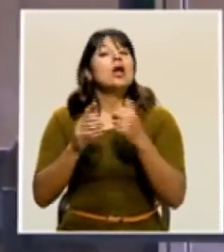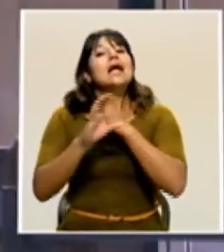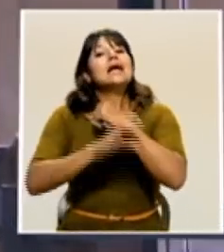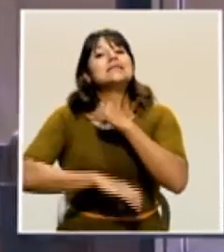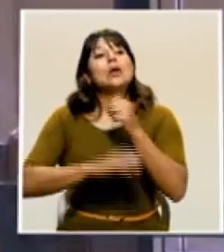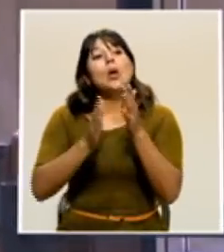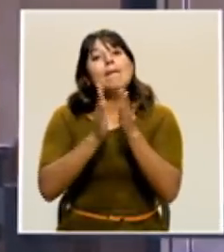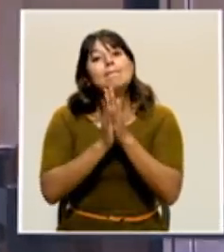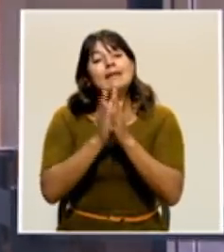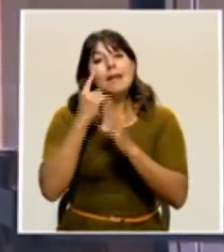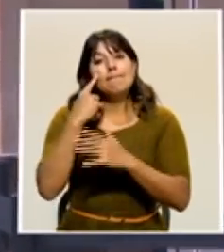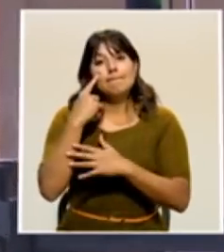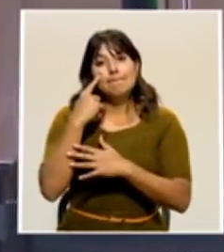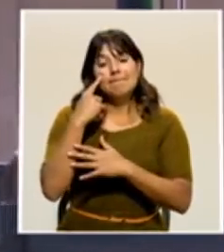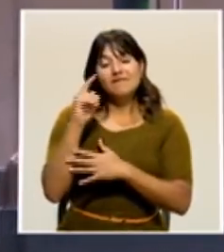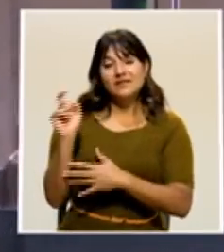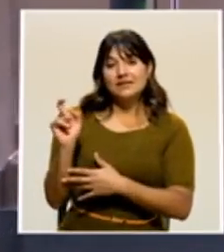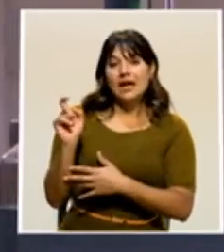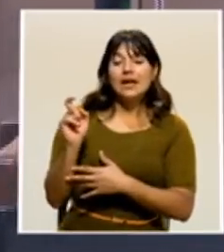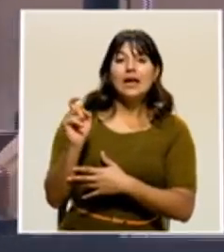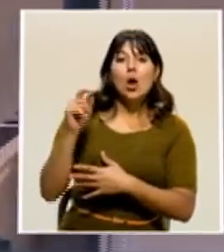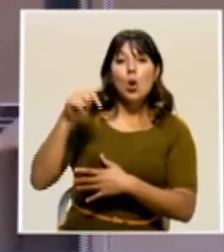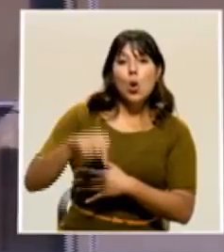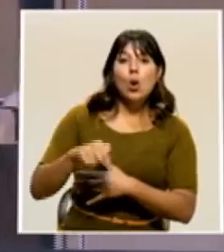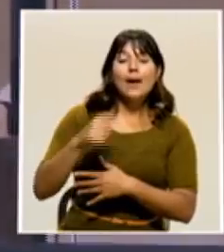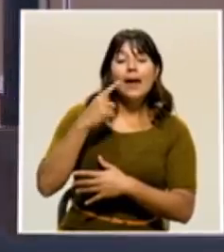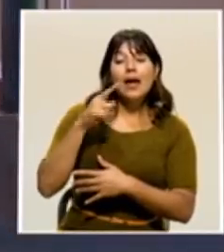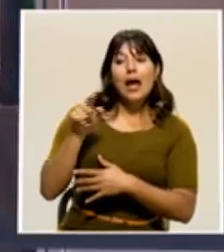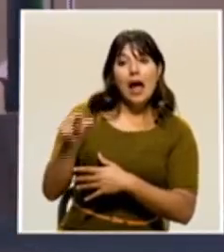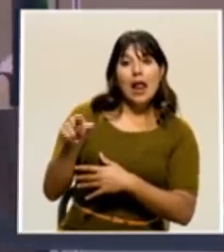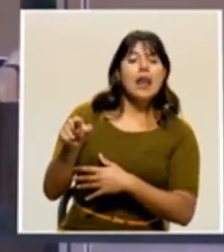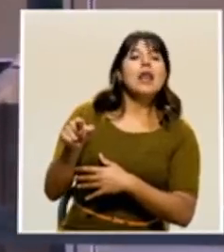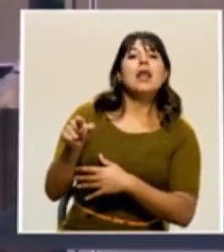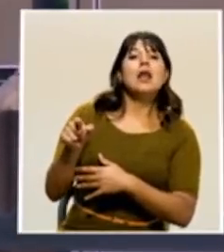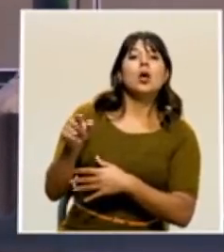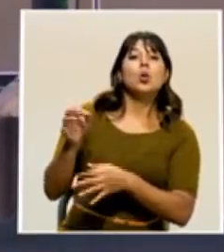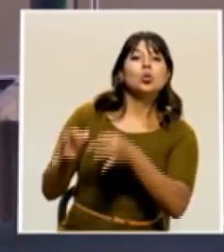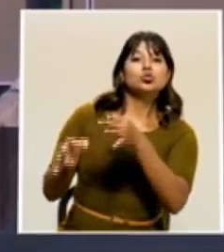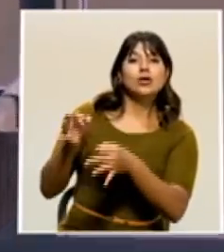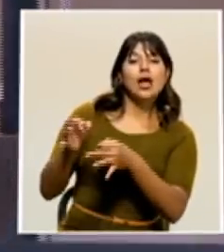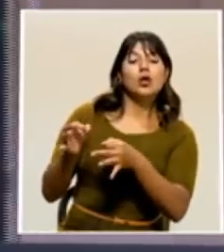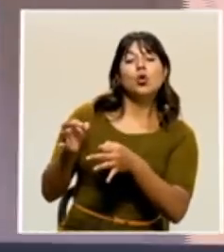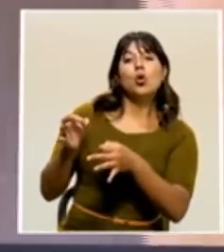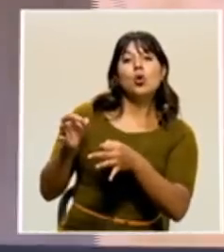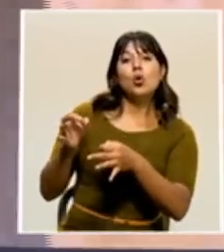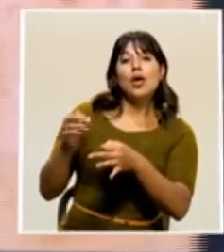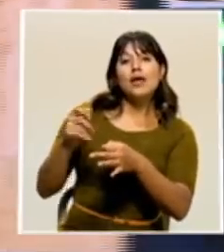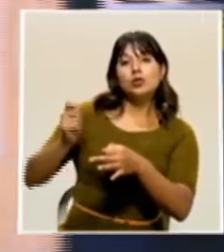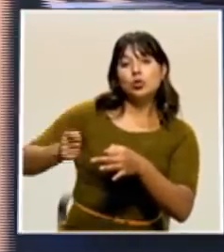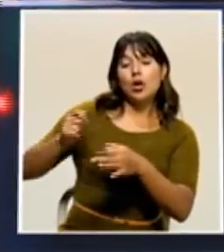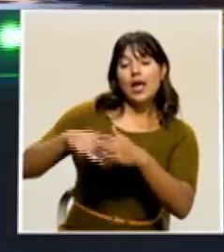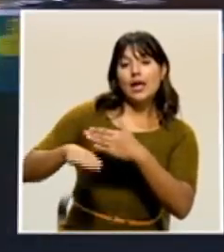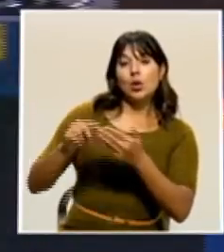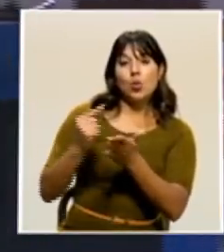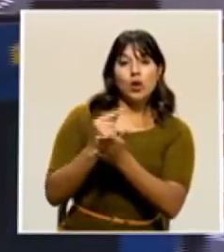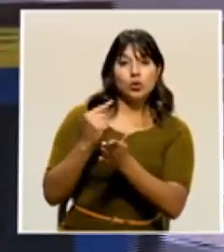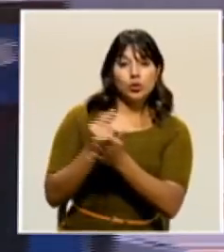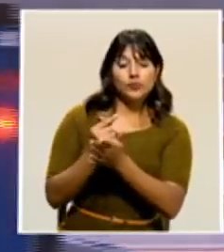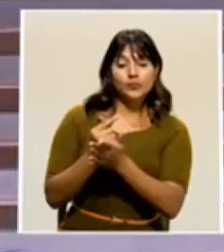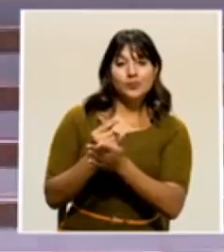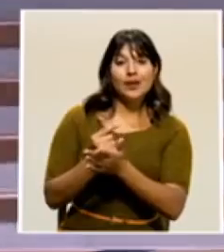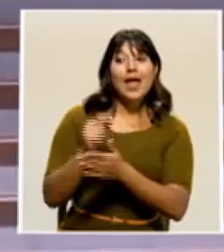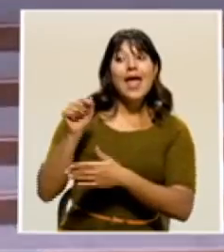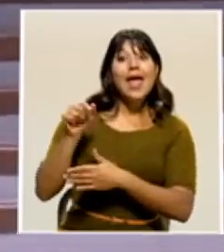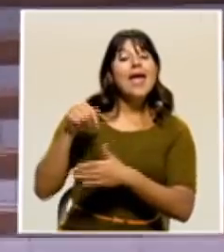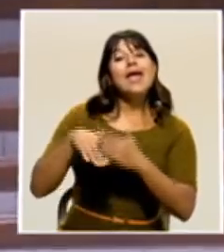estaría solicitando la Fiscalía el día de hoy al Juzgado Penal del Segundo Circuito Judicial de Goicoechea, en esta audiencia